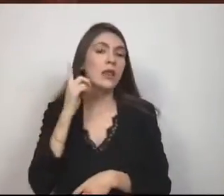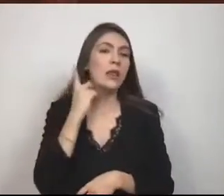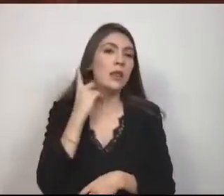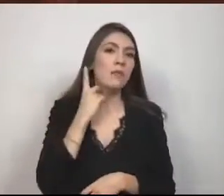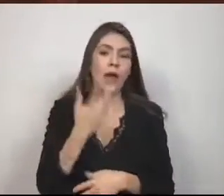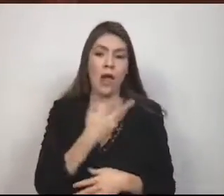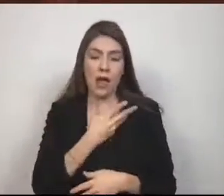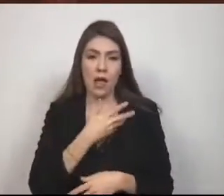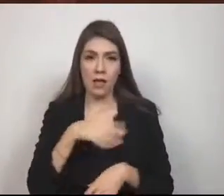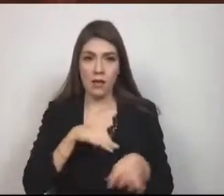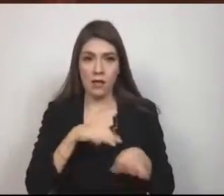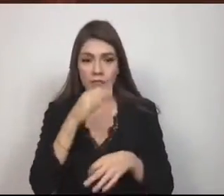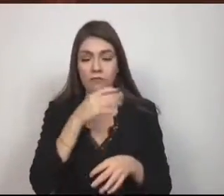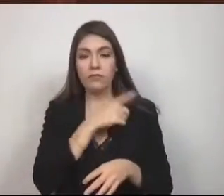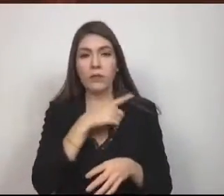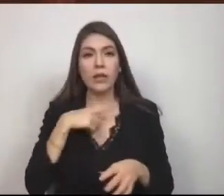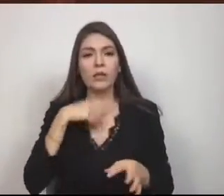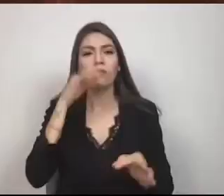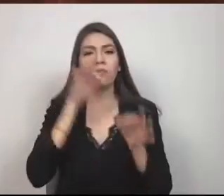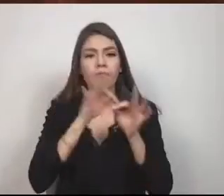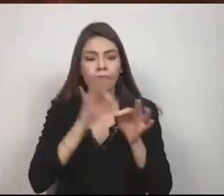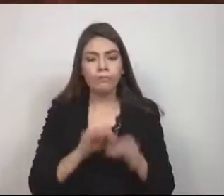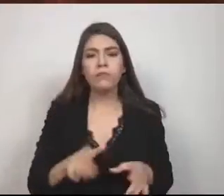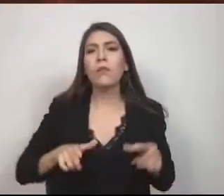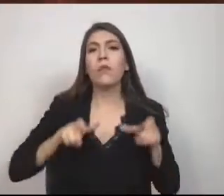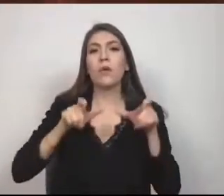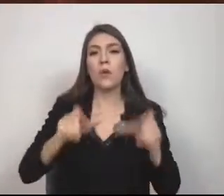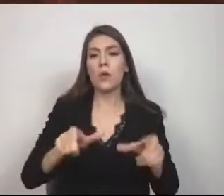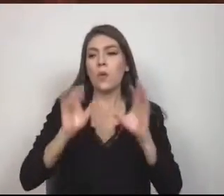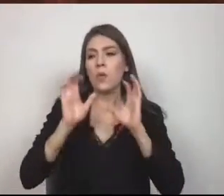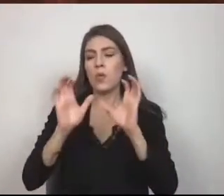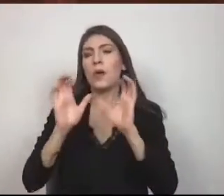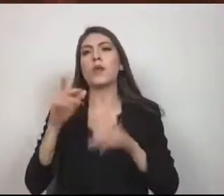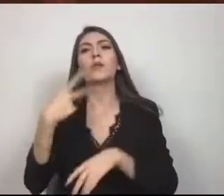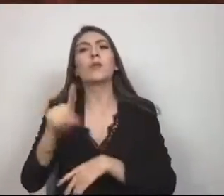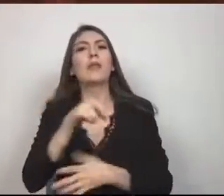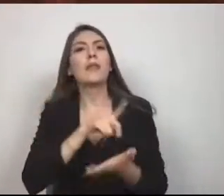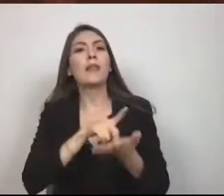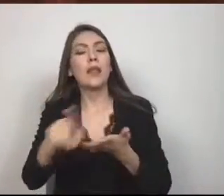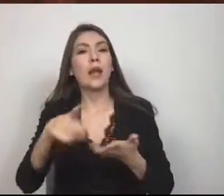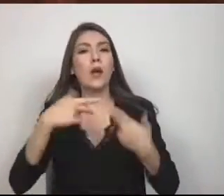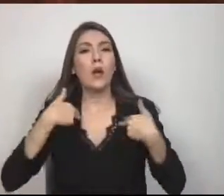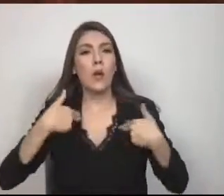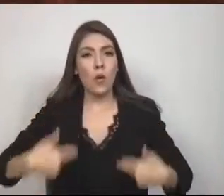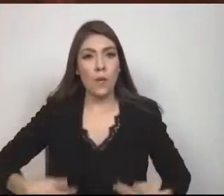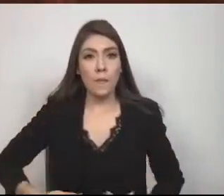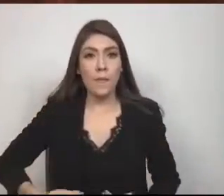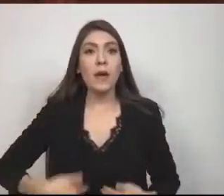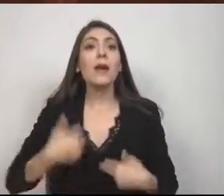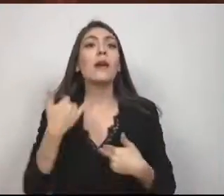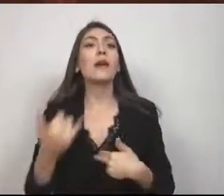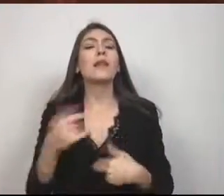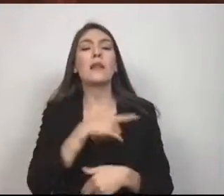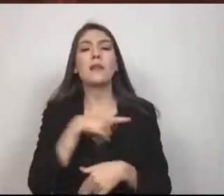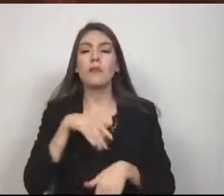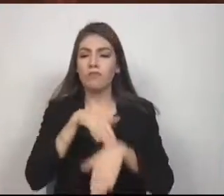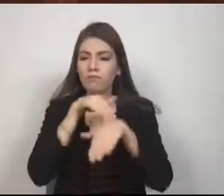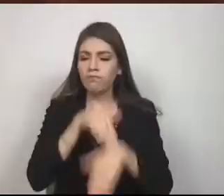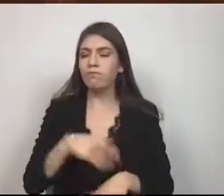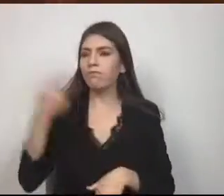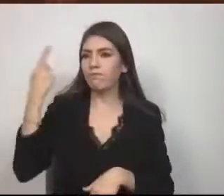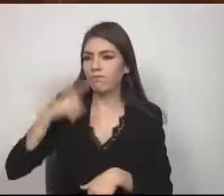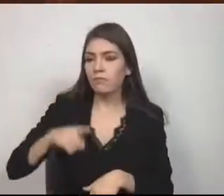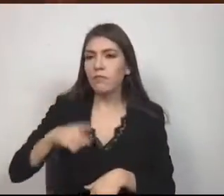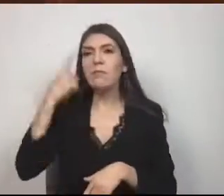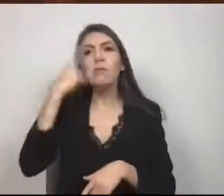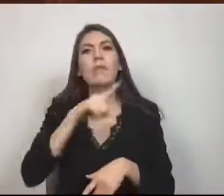internacionales de protección a los derechos humanos en la materia y cumplir con el deber conforme a estos de establecer